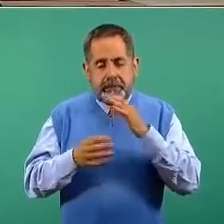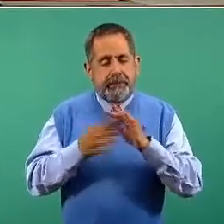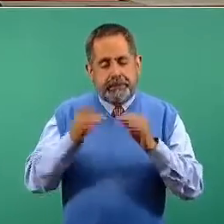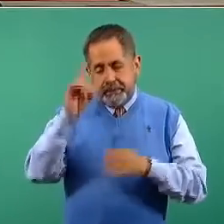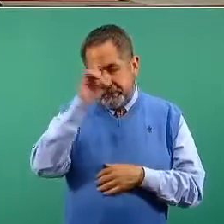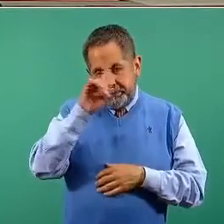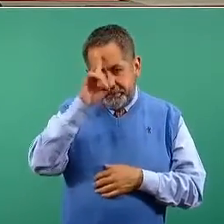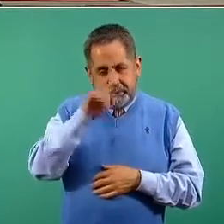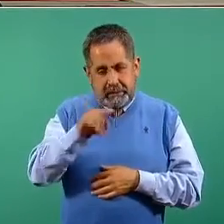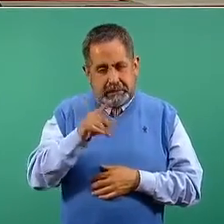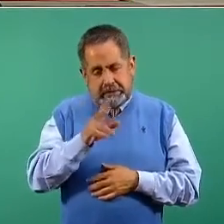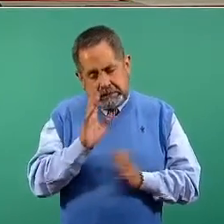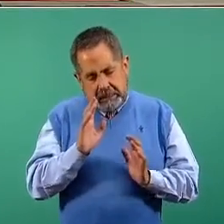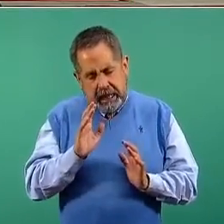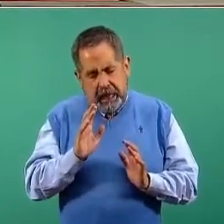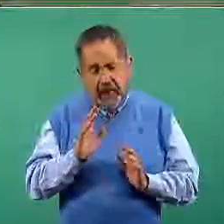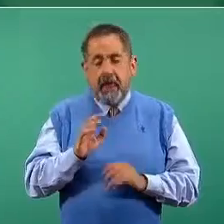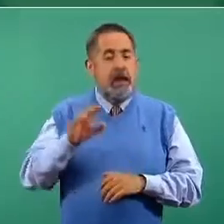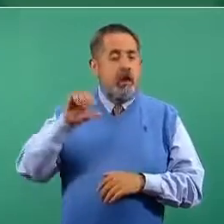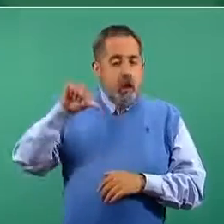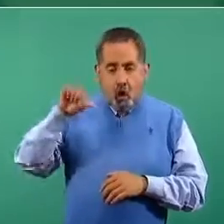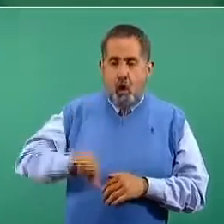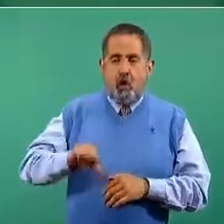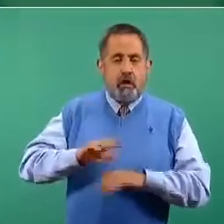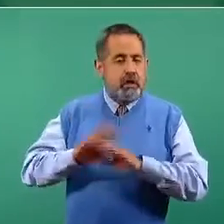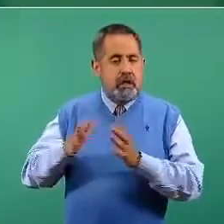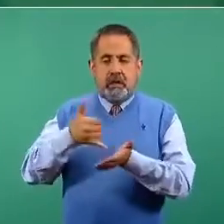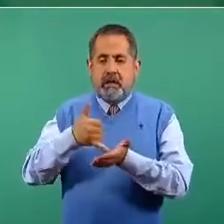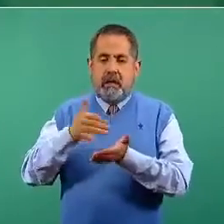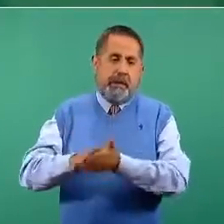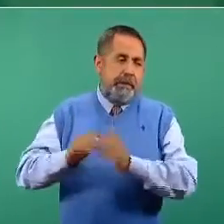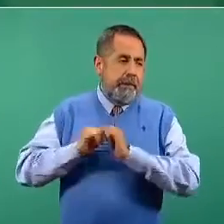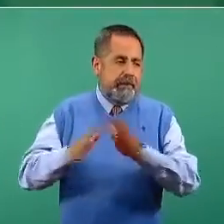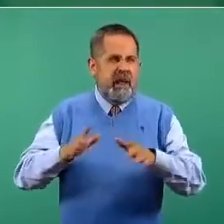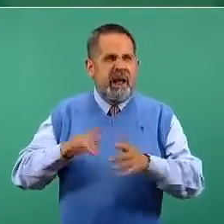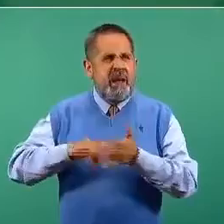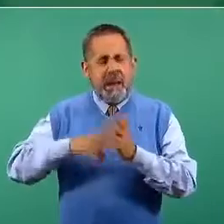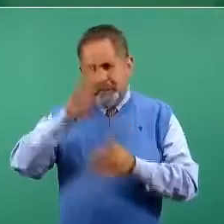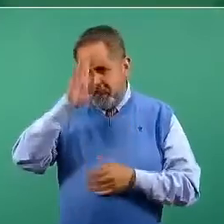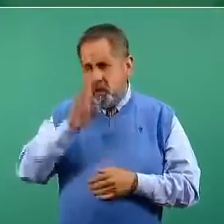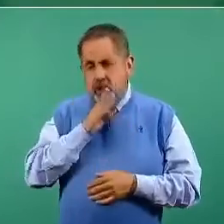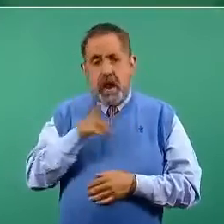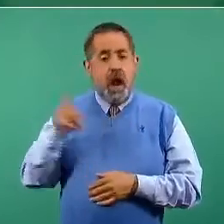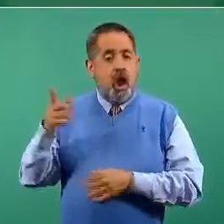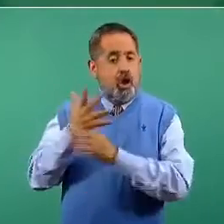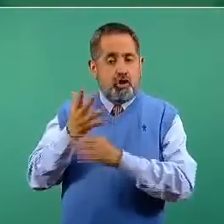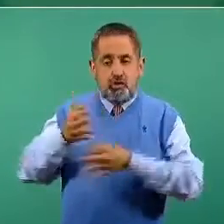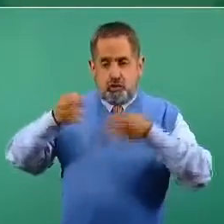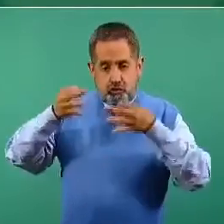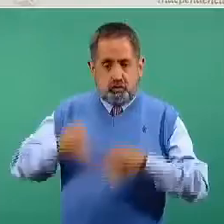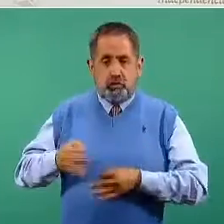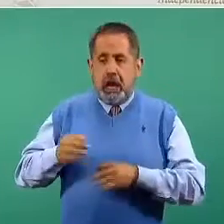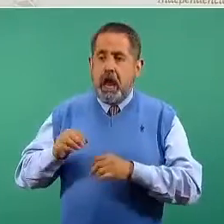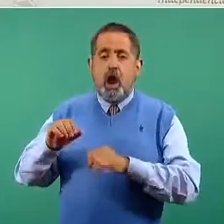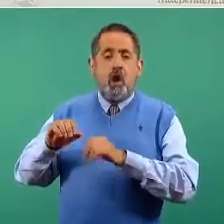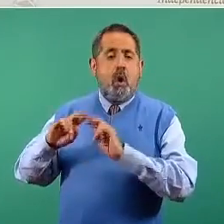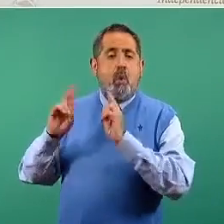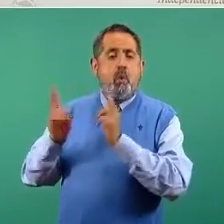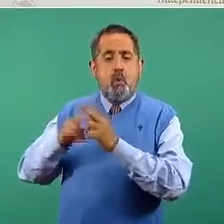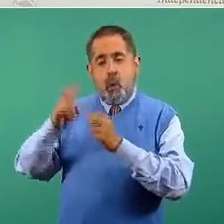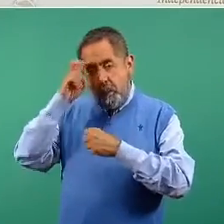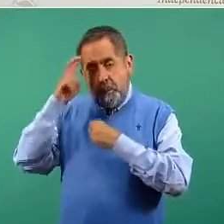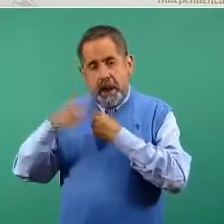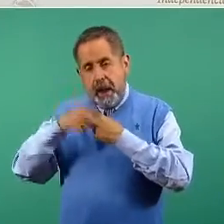sugería una preocupación. Hoy se publicó a mediodía un pronunciamiento formal de la Agencia Europea de